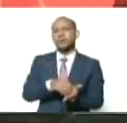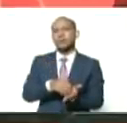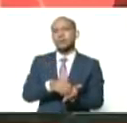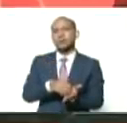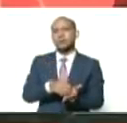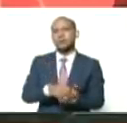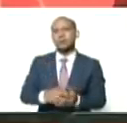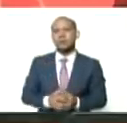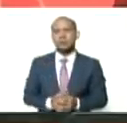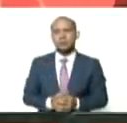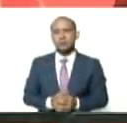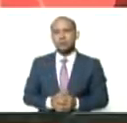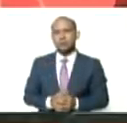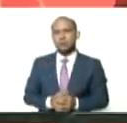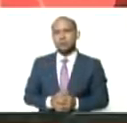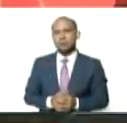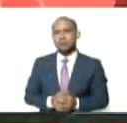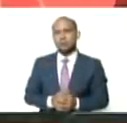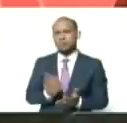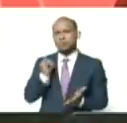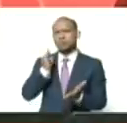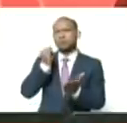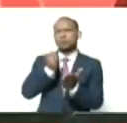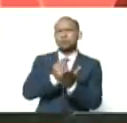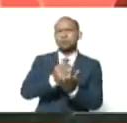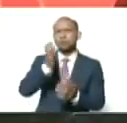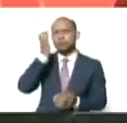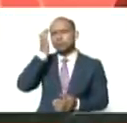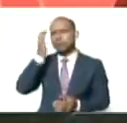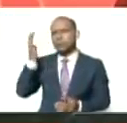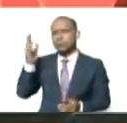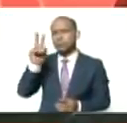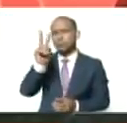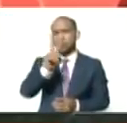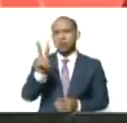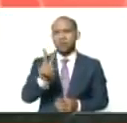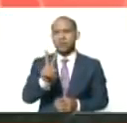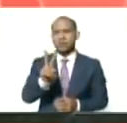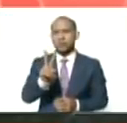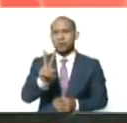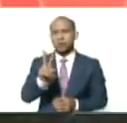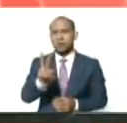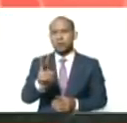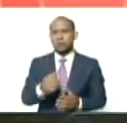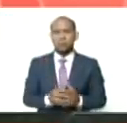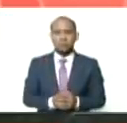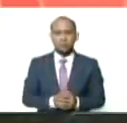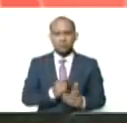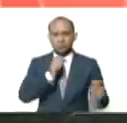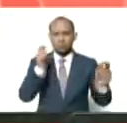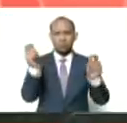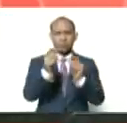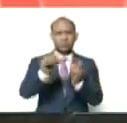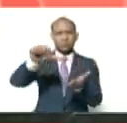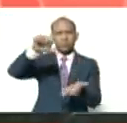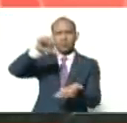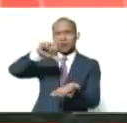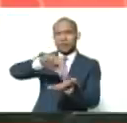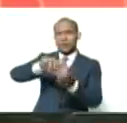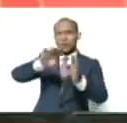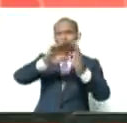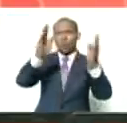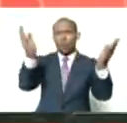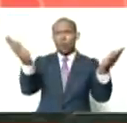retomar la iniciativa para que Venezuela se convierta en un centro